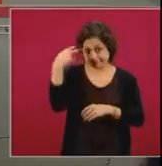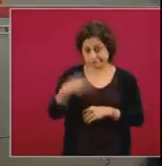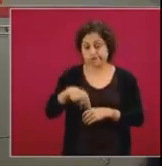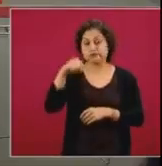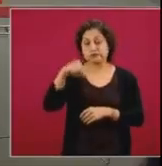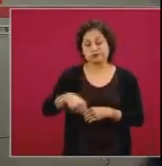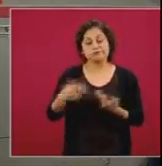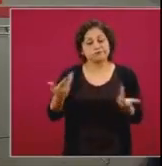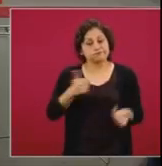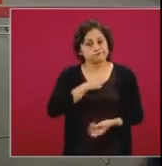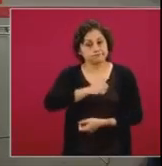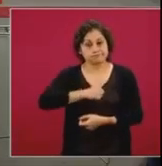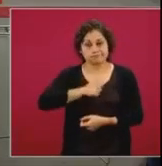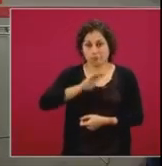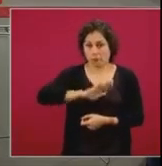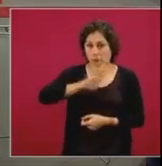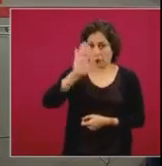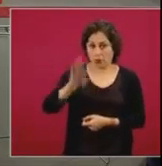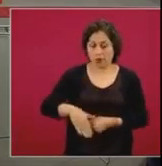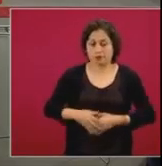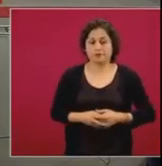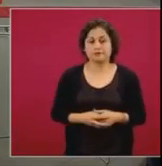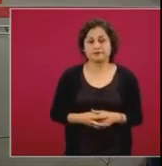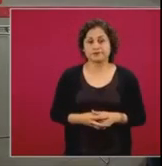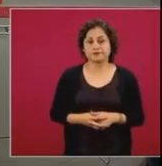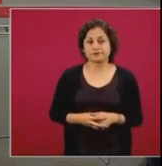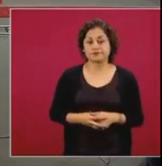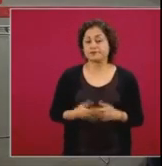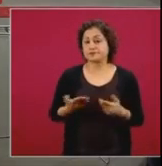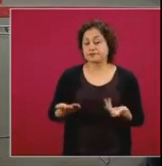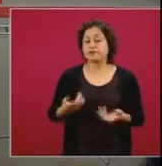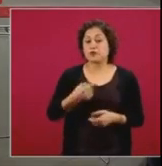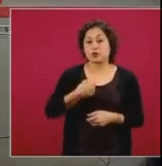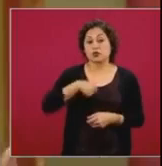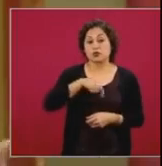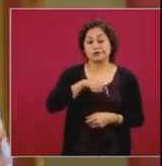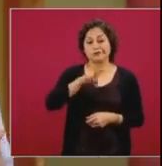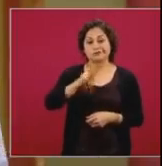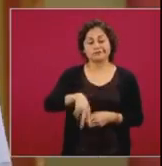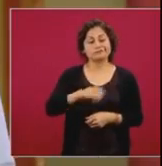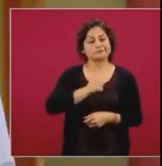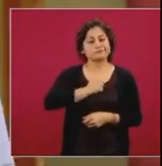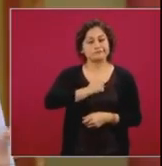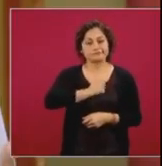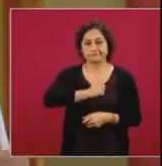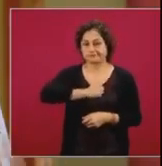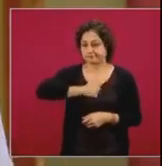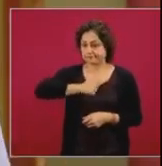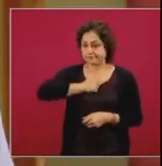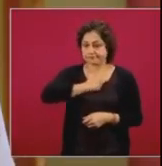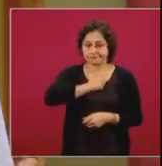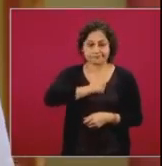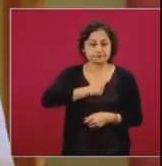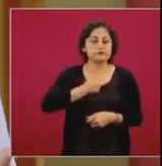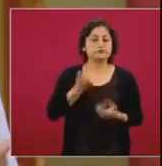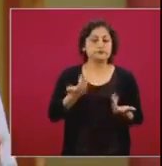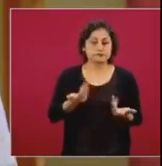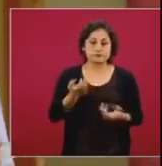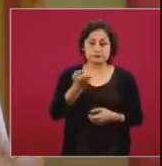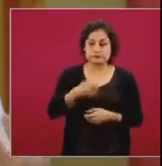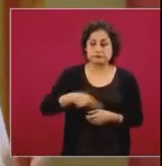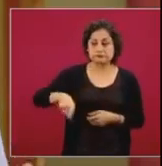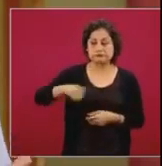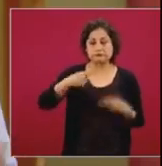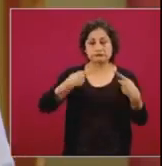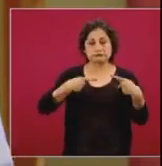en esta epidemia, y que lamentamos profundamente el dolor que están sufriendo y